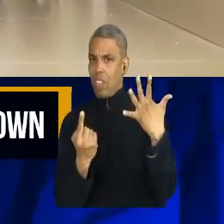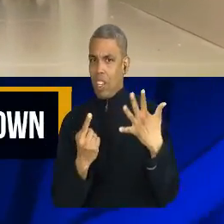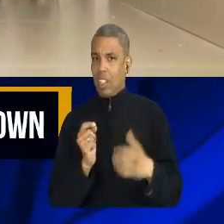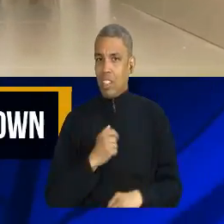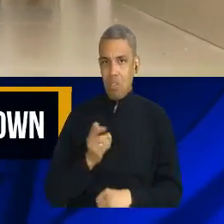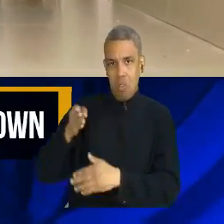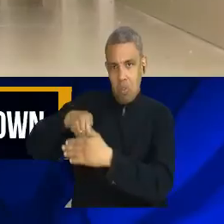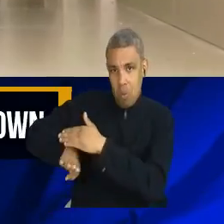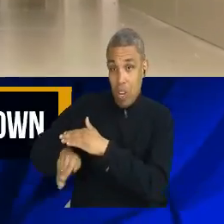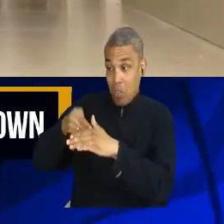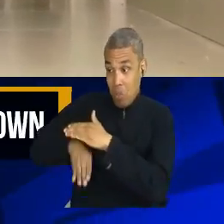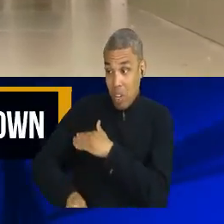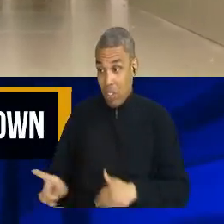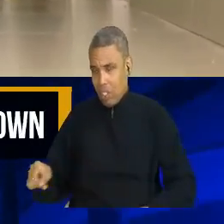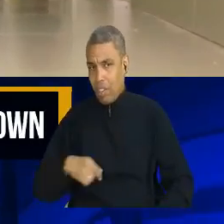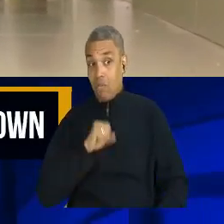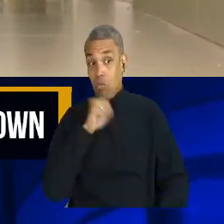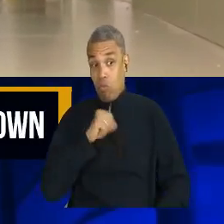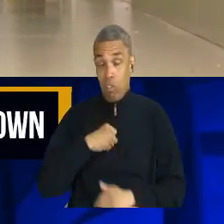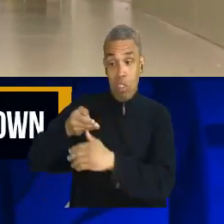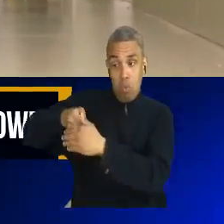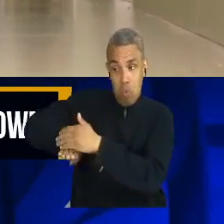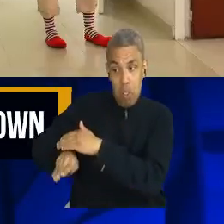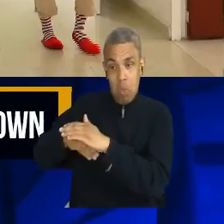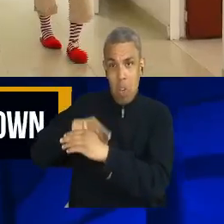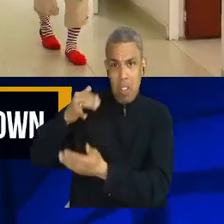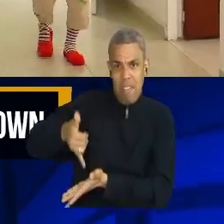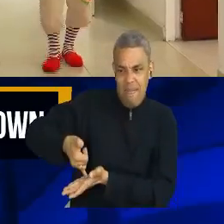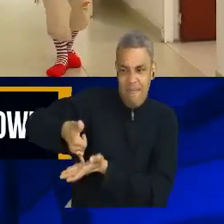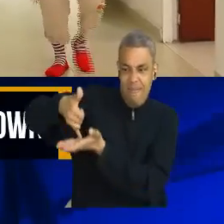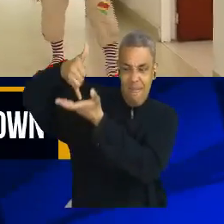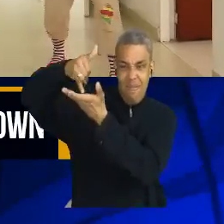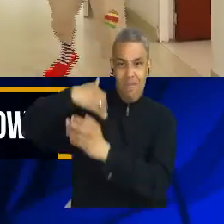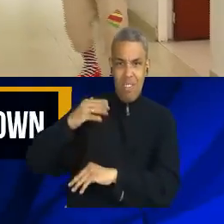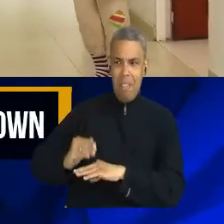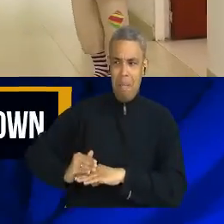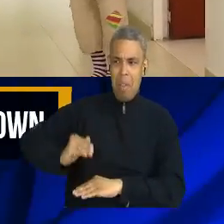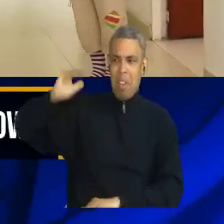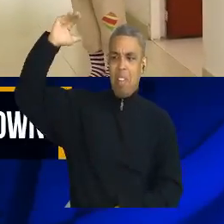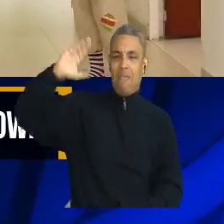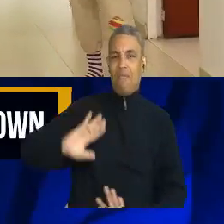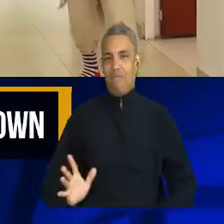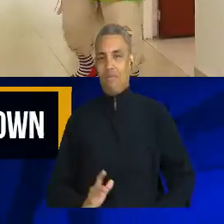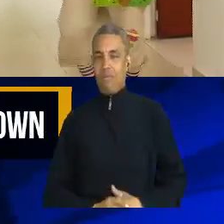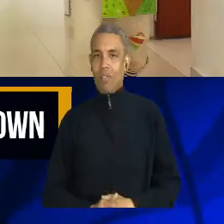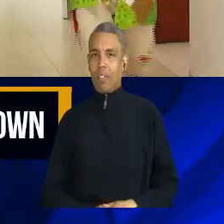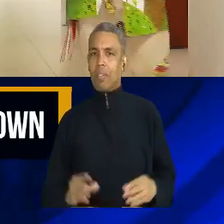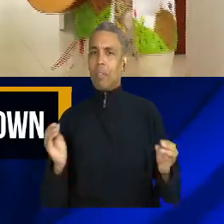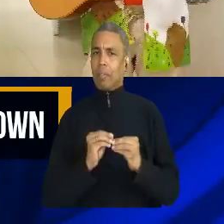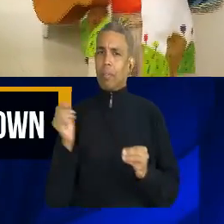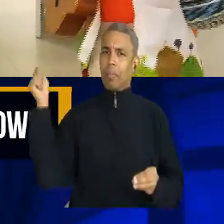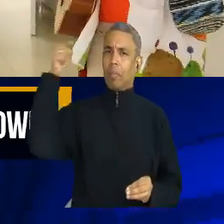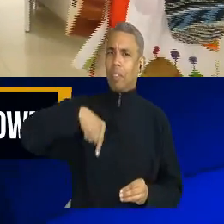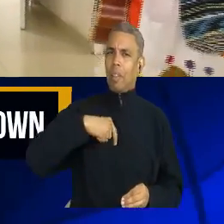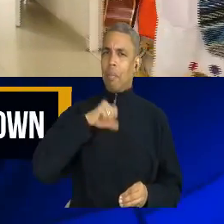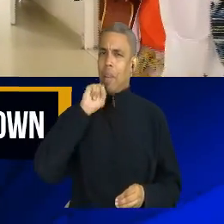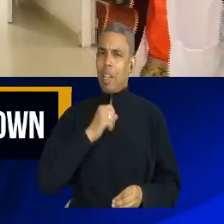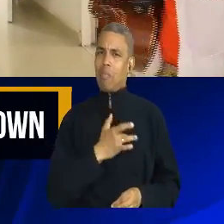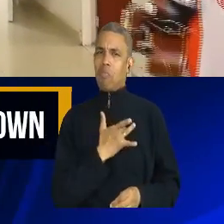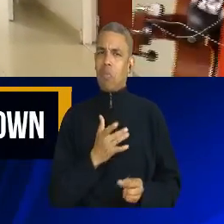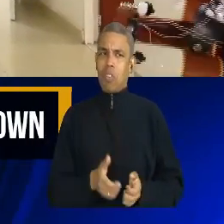La mujer éxito también. Mejor dicho. Buenísimo. ¿Cómo ha sido tu experiencia brevemente aquí en Barranca? Ayer